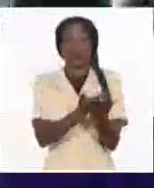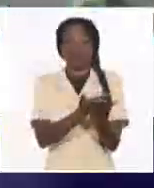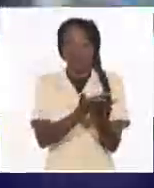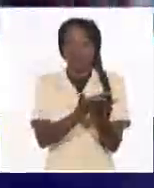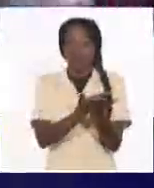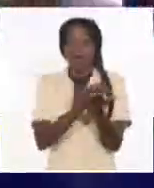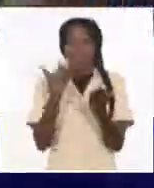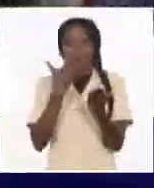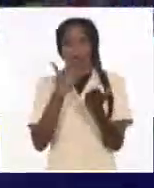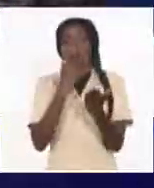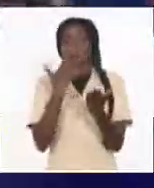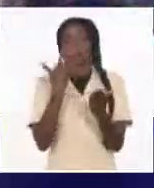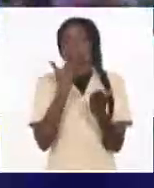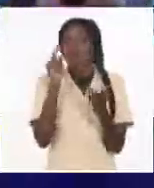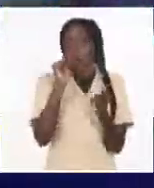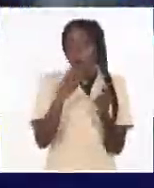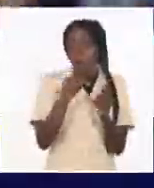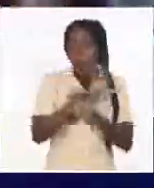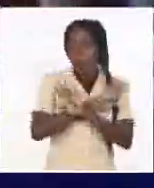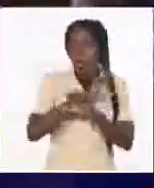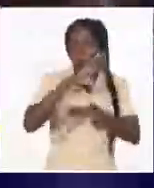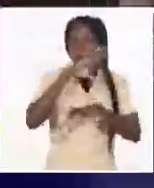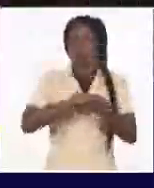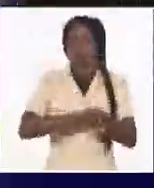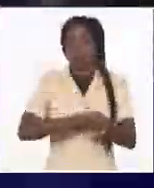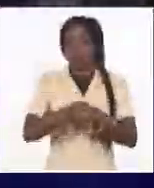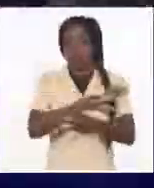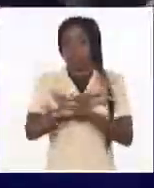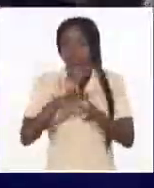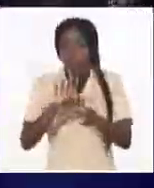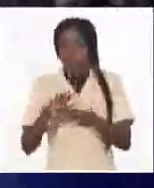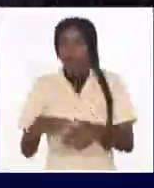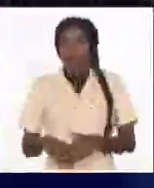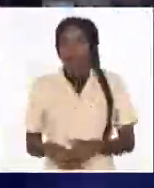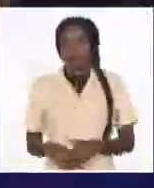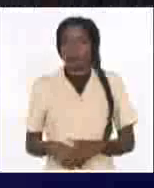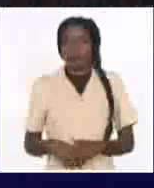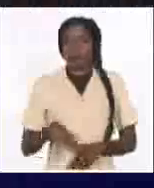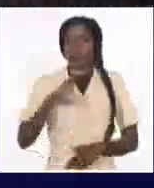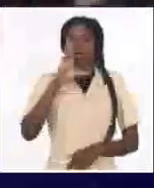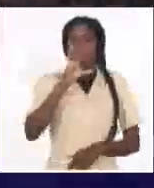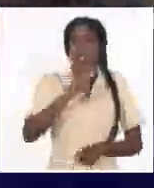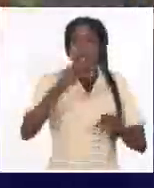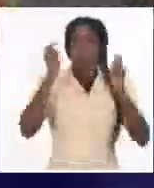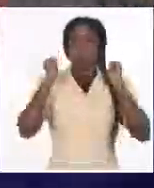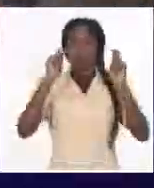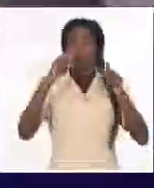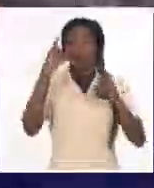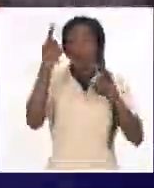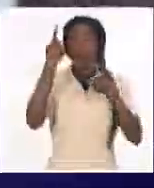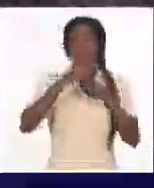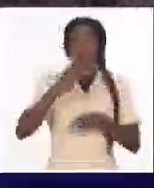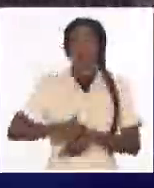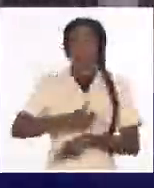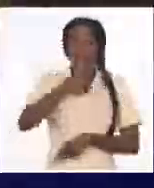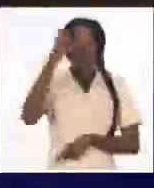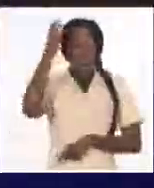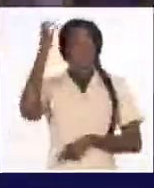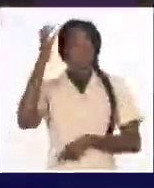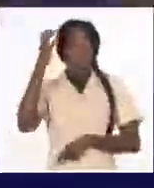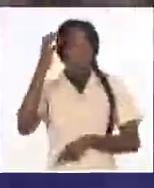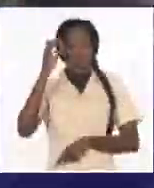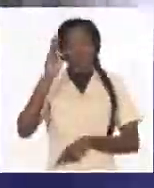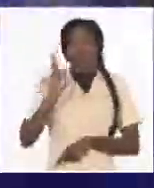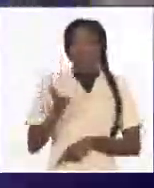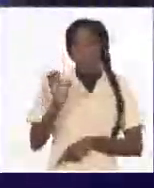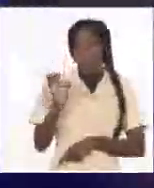los independentistas catalanes, ya en prisión, ya en el exilio. Pronunciaron consignas contra el presidente del gobierno en funciones, Pedro Sánchez,